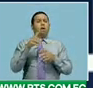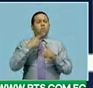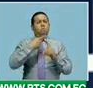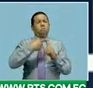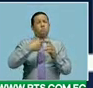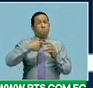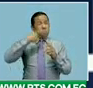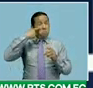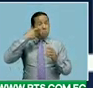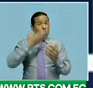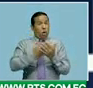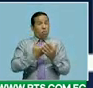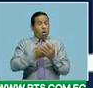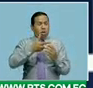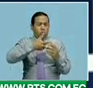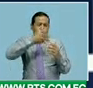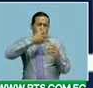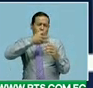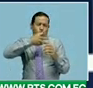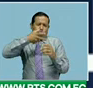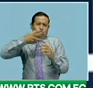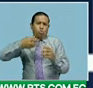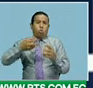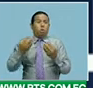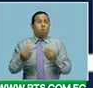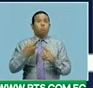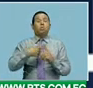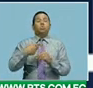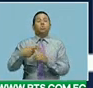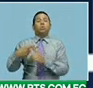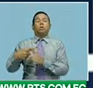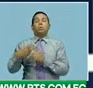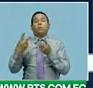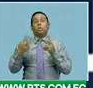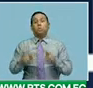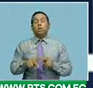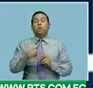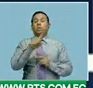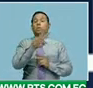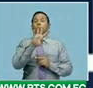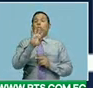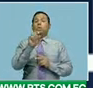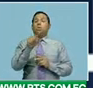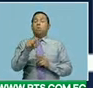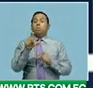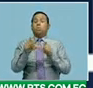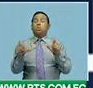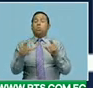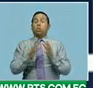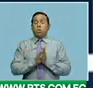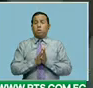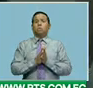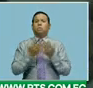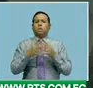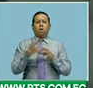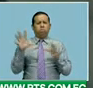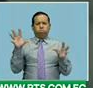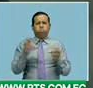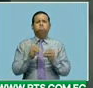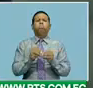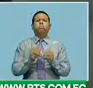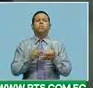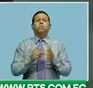549.943 pruebas y se ha confirmado la recuperación de 149.048 personas. Esta cifra refleja los pacientes que han